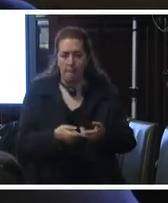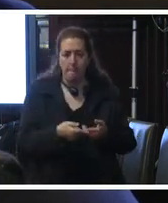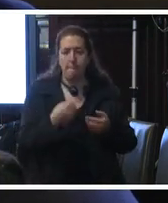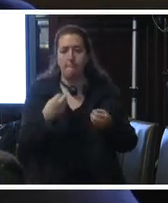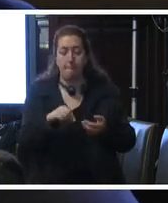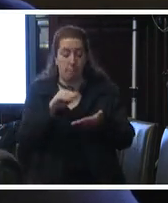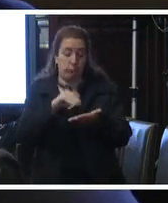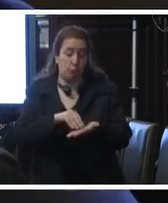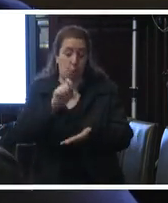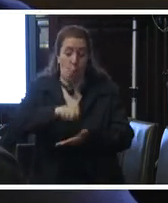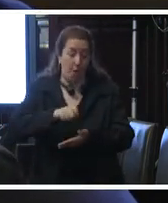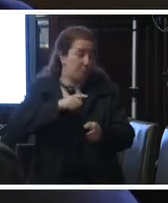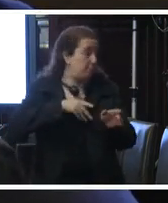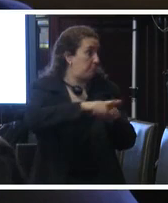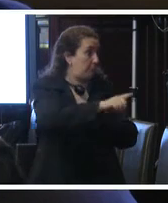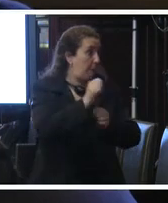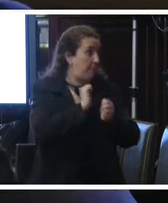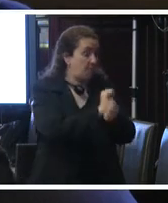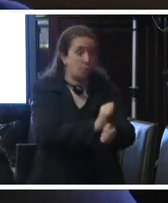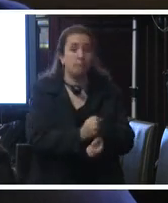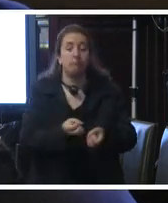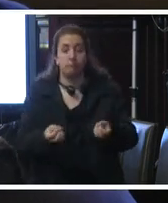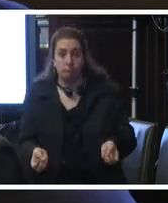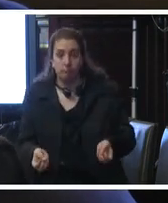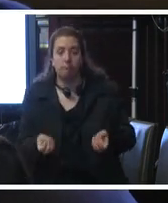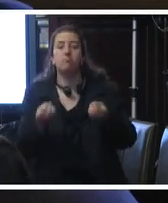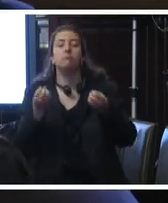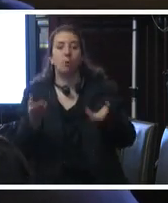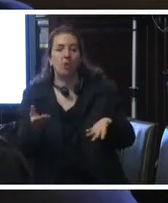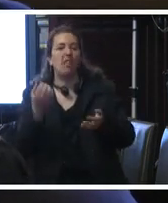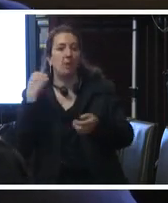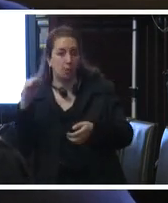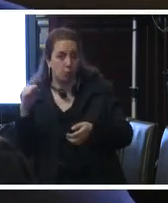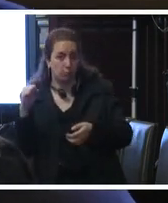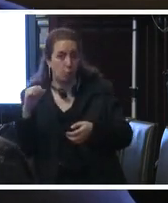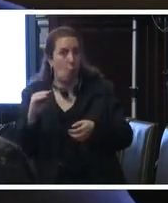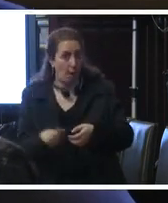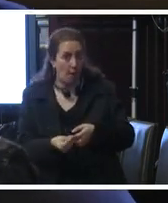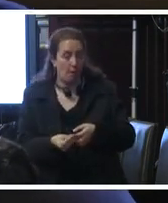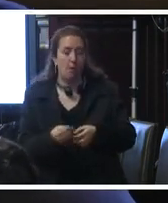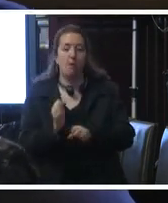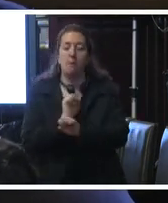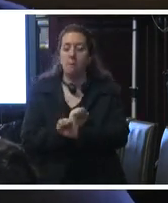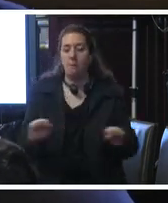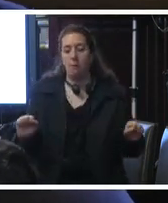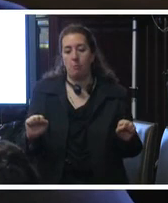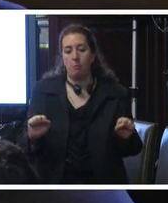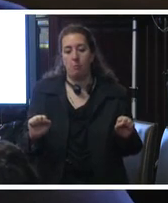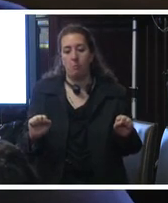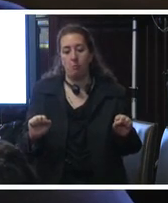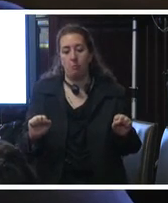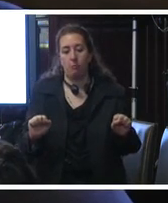que ustedes mencionaban de defensoras criminalizadas, y para justamente poder